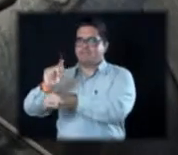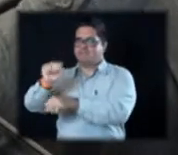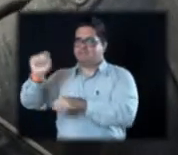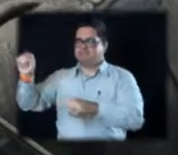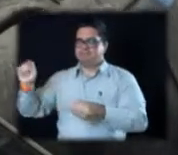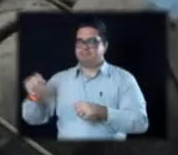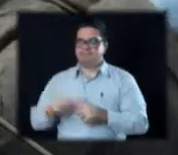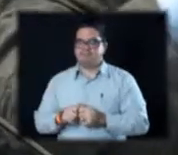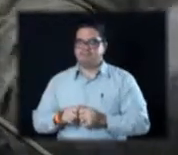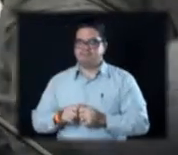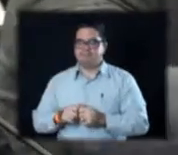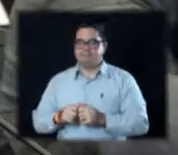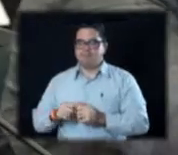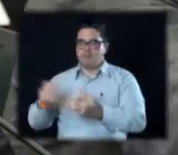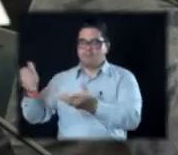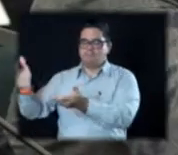compañía